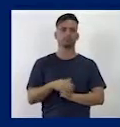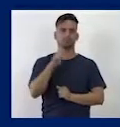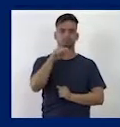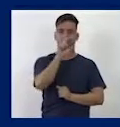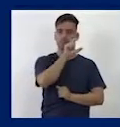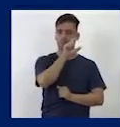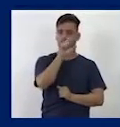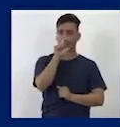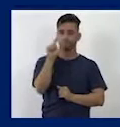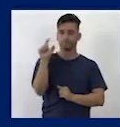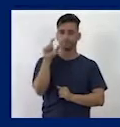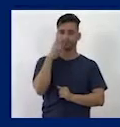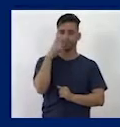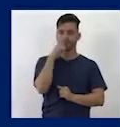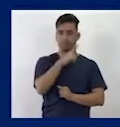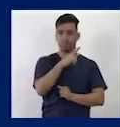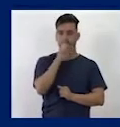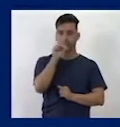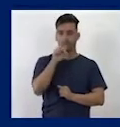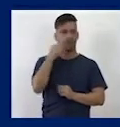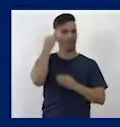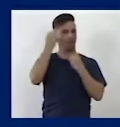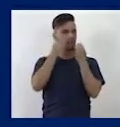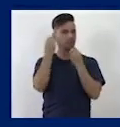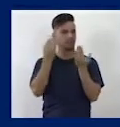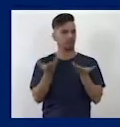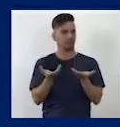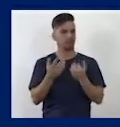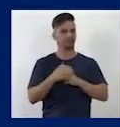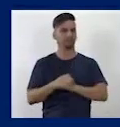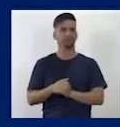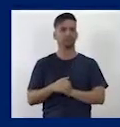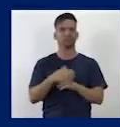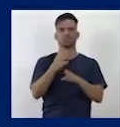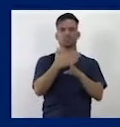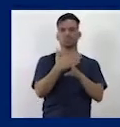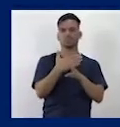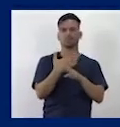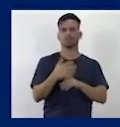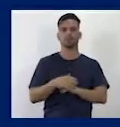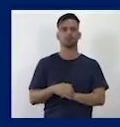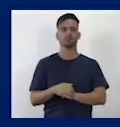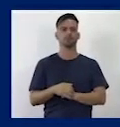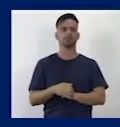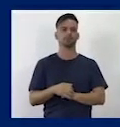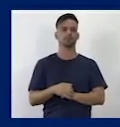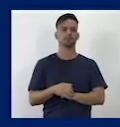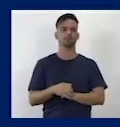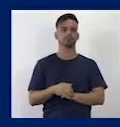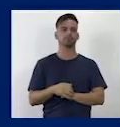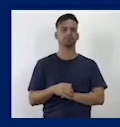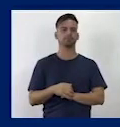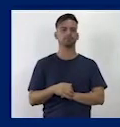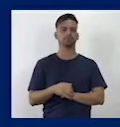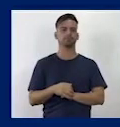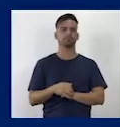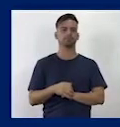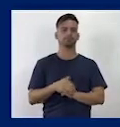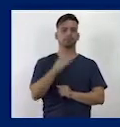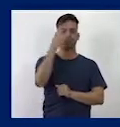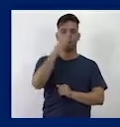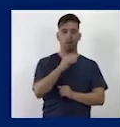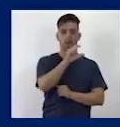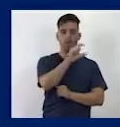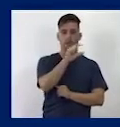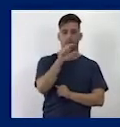esta expresión que está en pantalla la pueden ver las vamos a analizar qué cosa es efe o schaefer en detalle la leyenda que